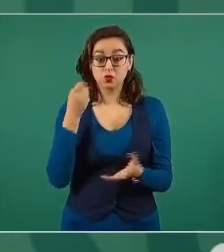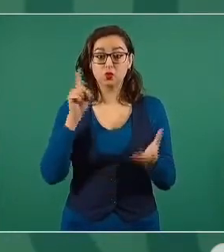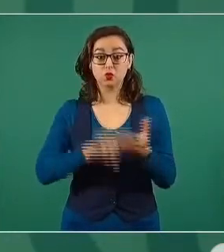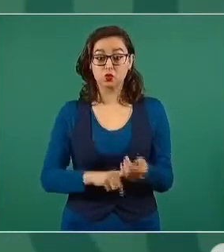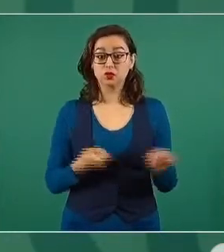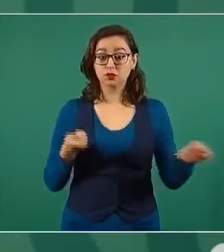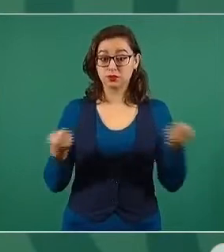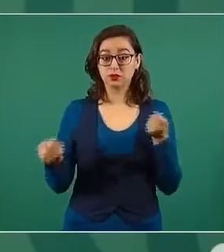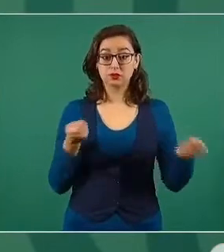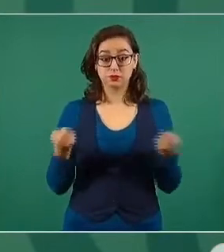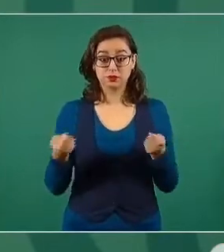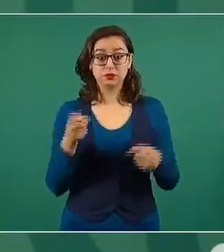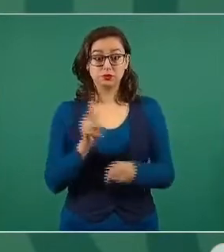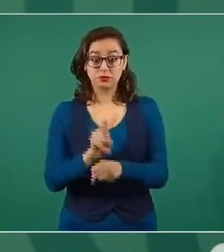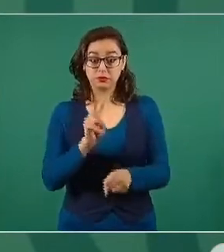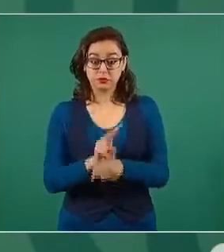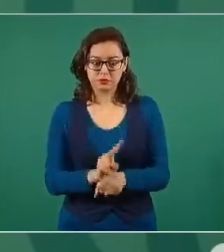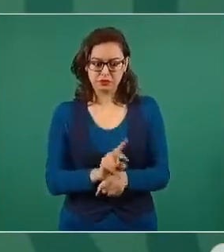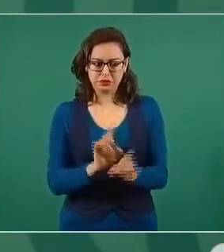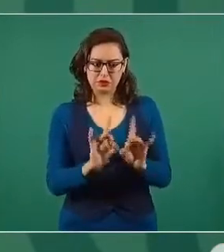y se da un caso